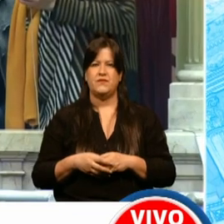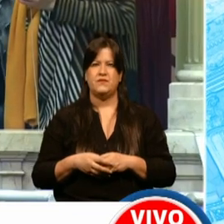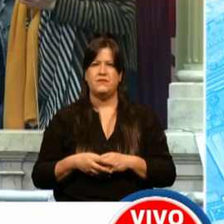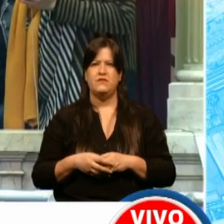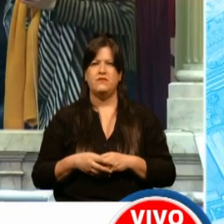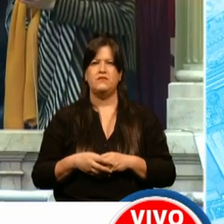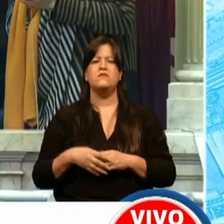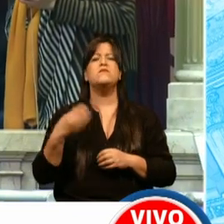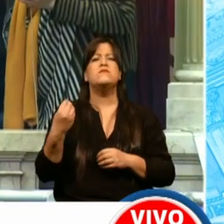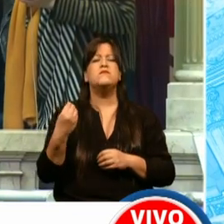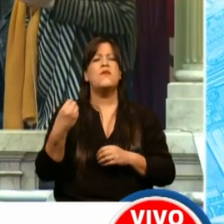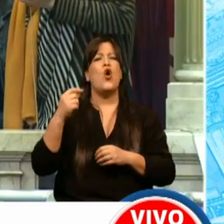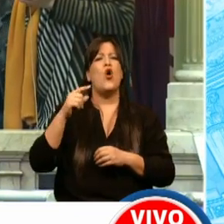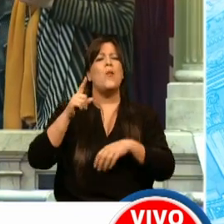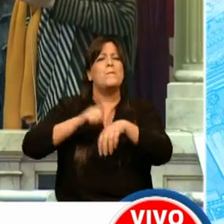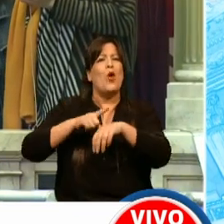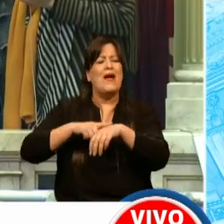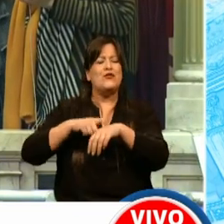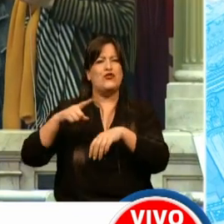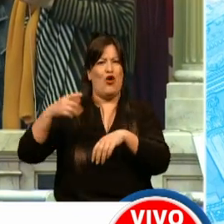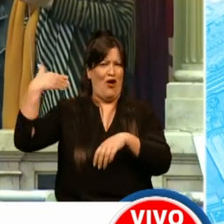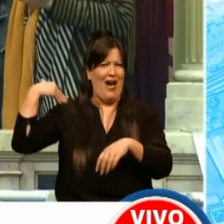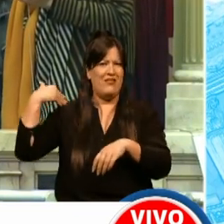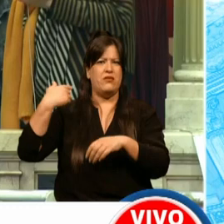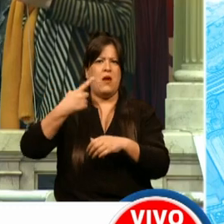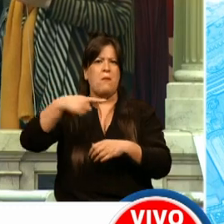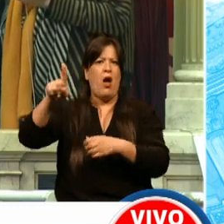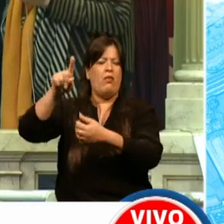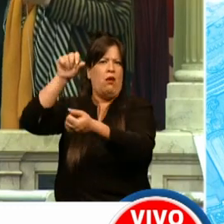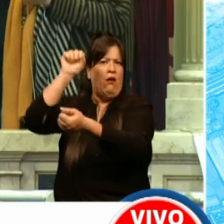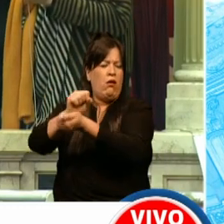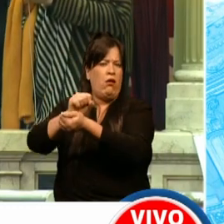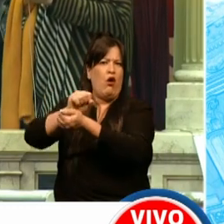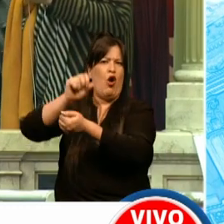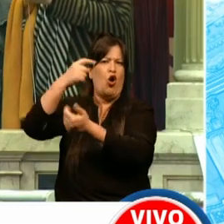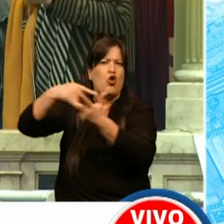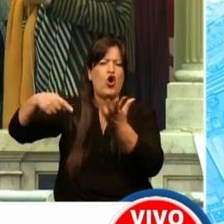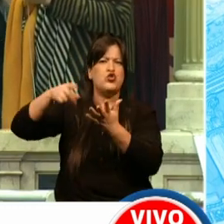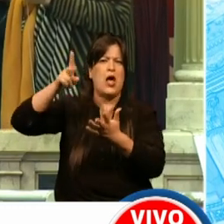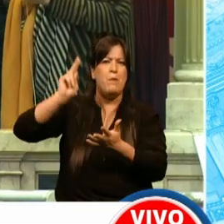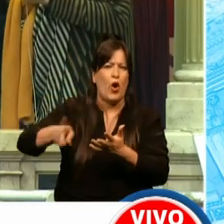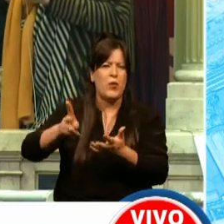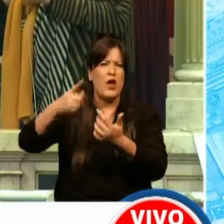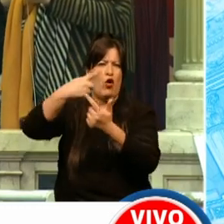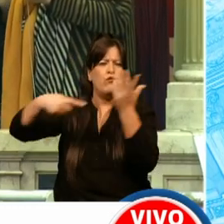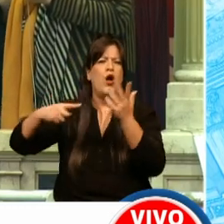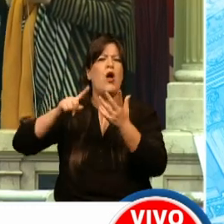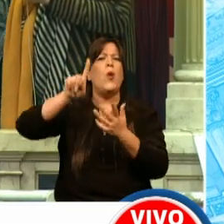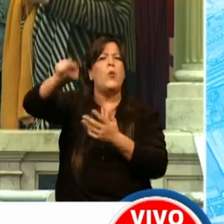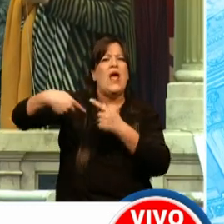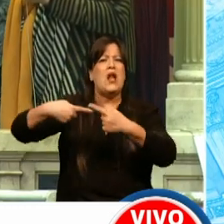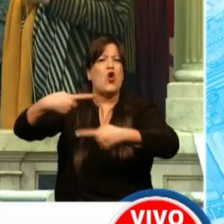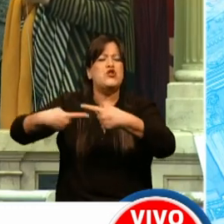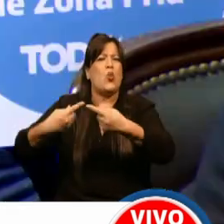cuáles fueron las consecuencias en la sociedad de esta prohibición de esta formación de este